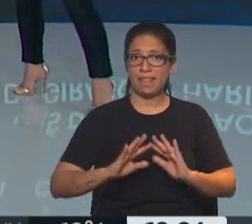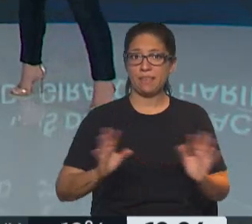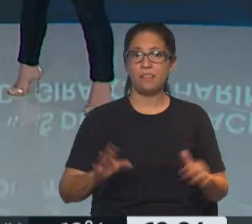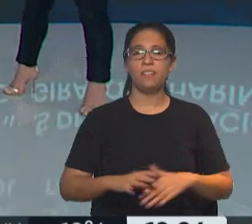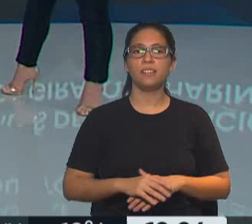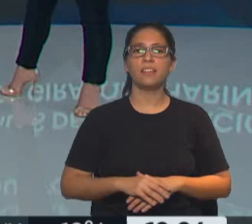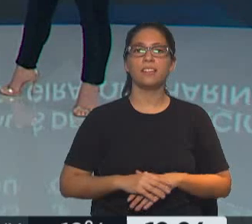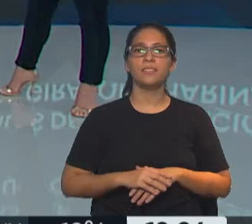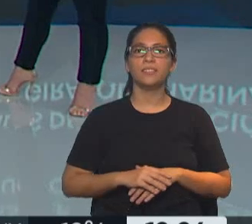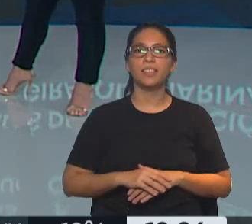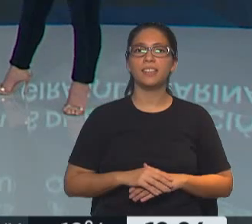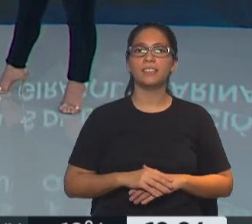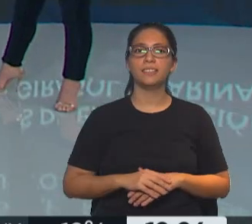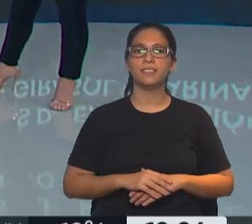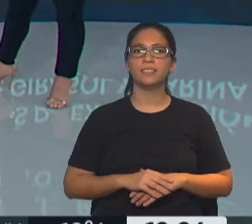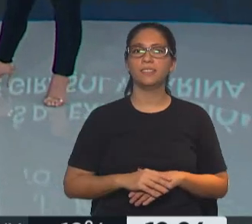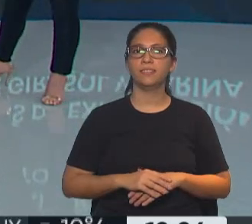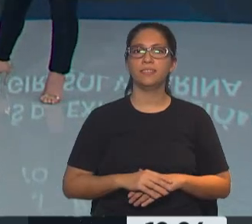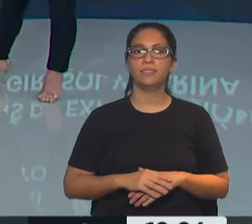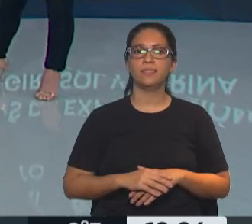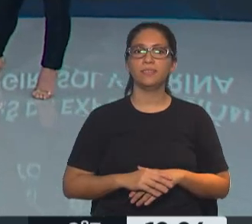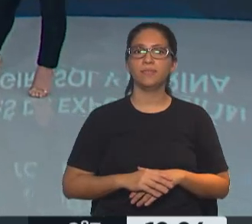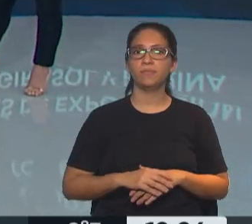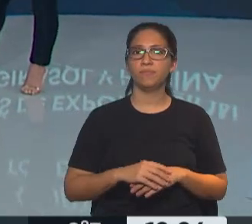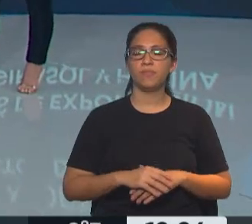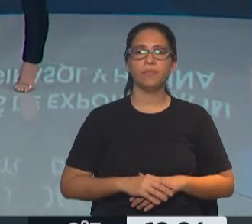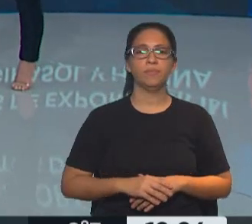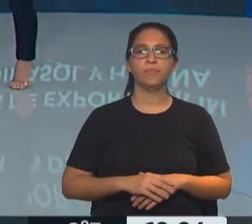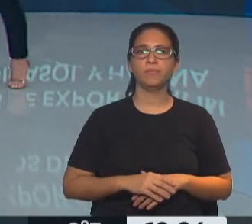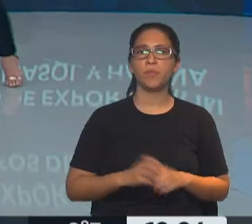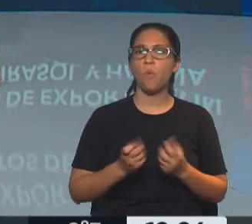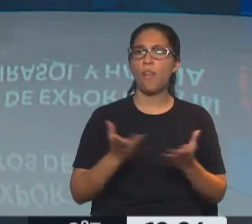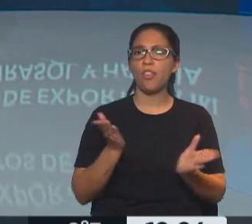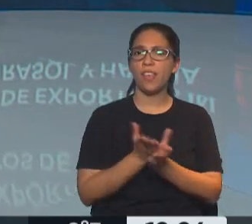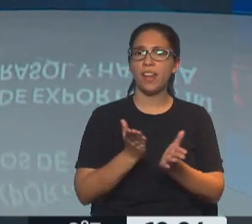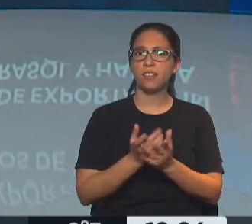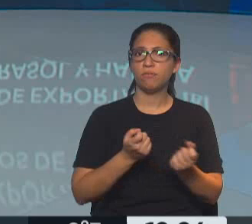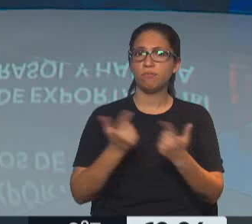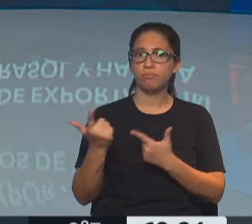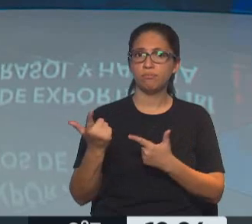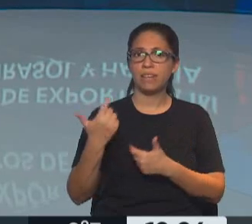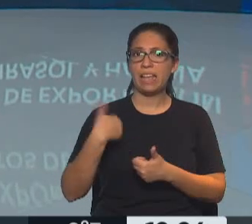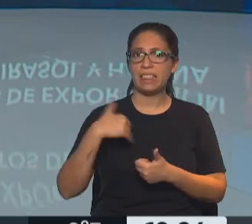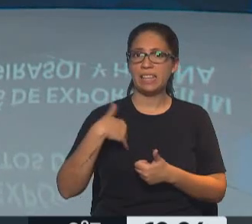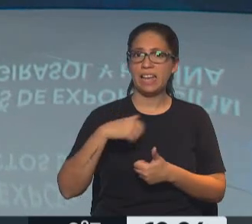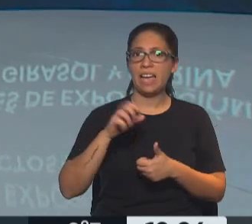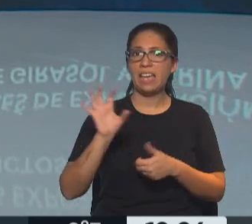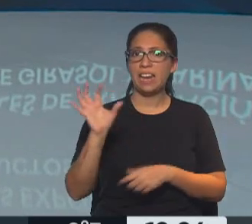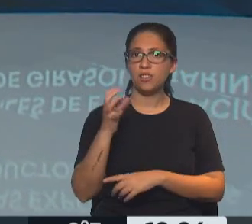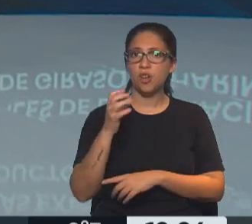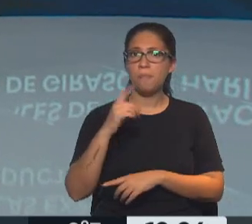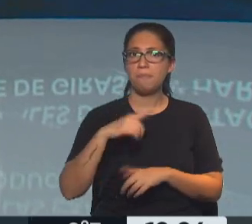ahora sí a ver cuáles aplican derechos de exportación. Argentina, girasol, maíz y trigo, digo, sobre